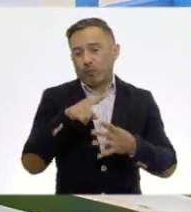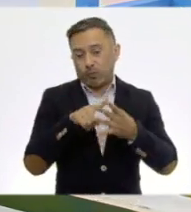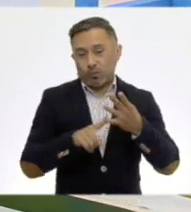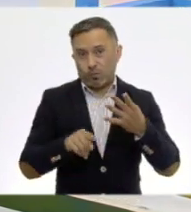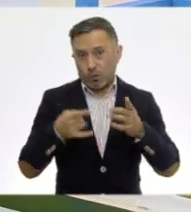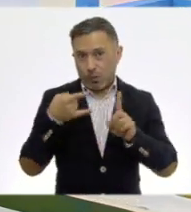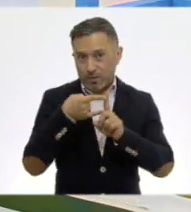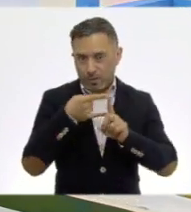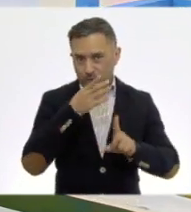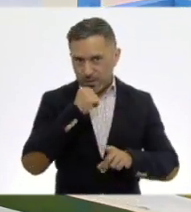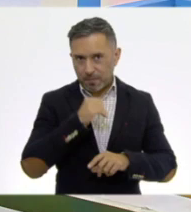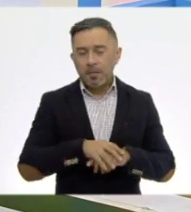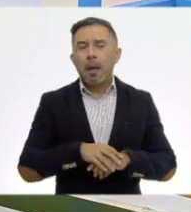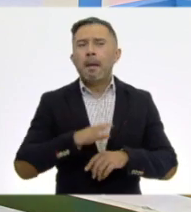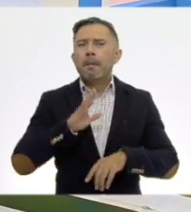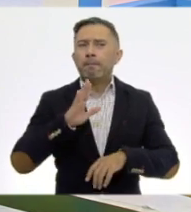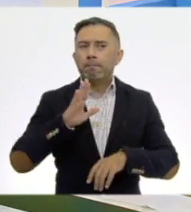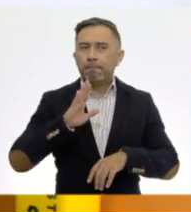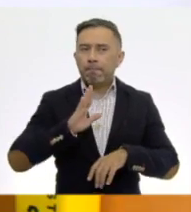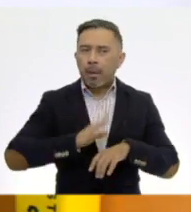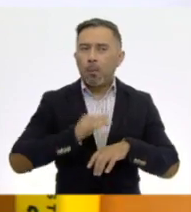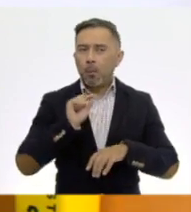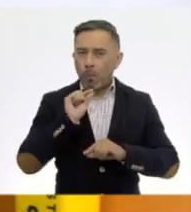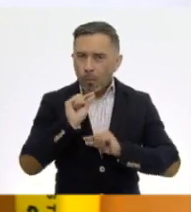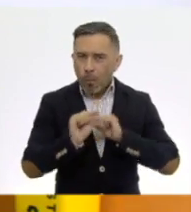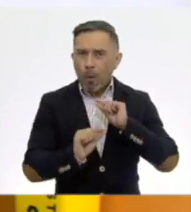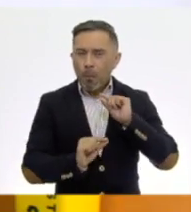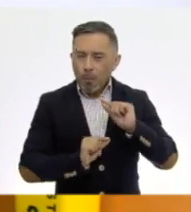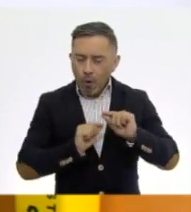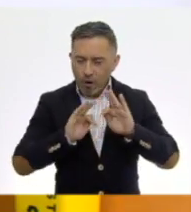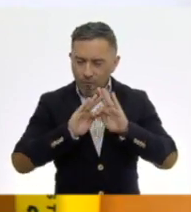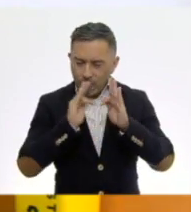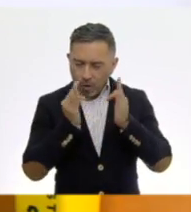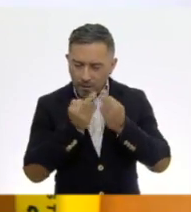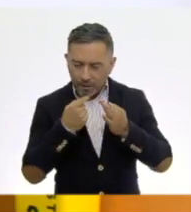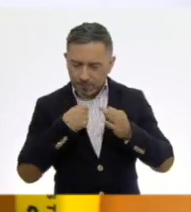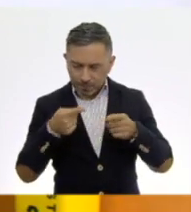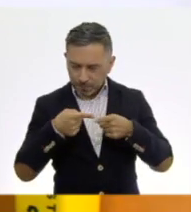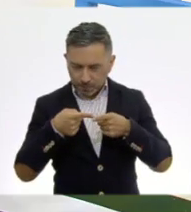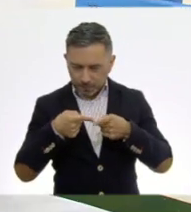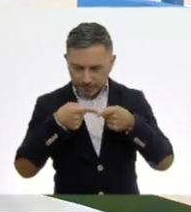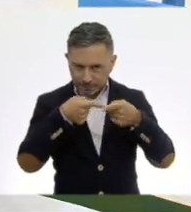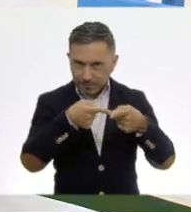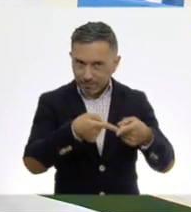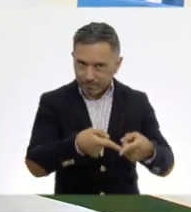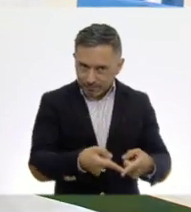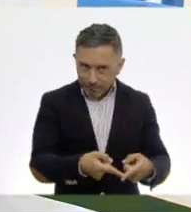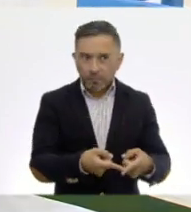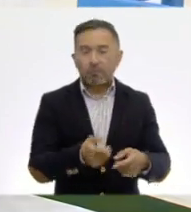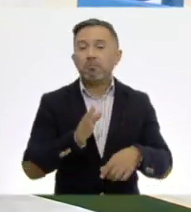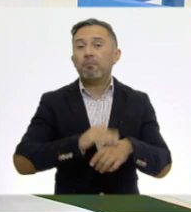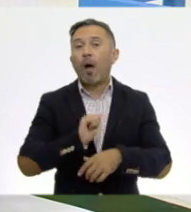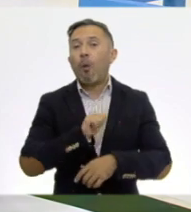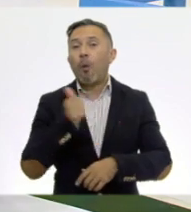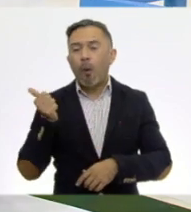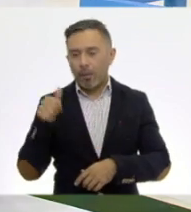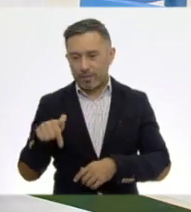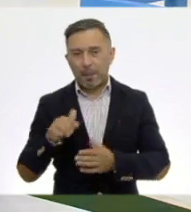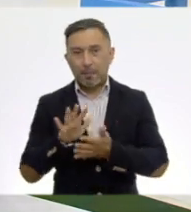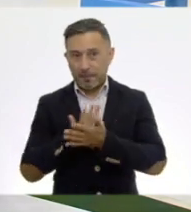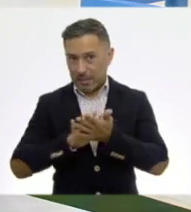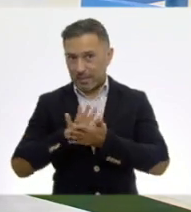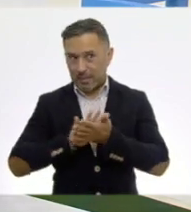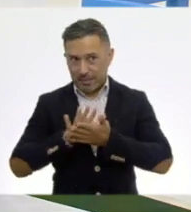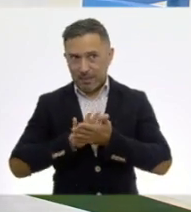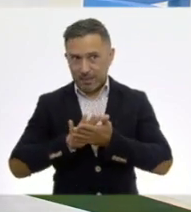lo tanto, le vamos a ir dando la figura. La voy a descansar por aquí para utilizar esta otra plastilina.